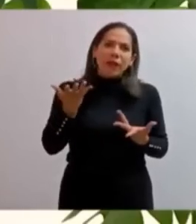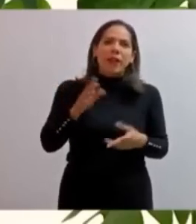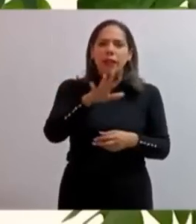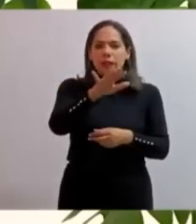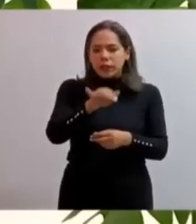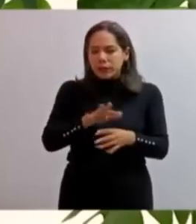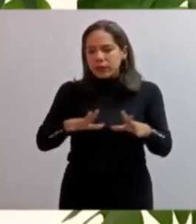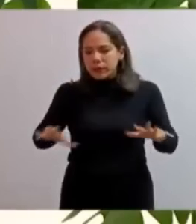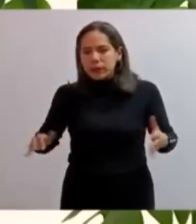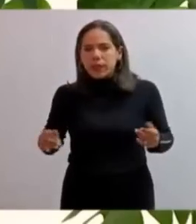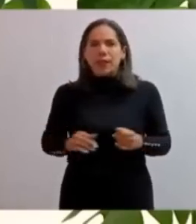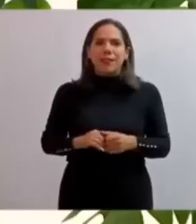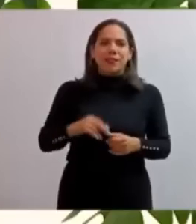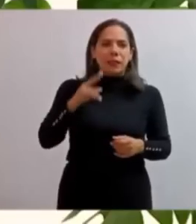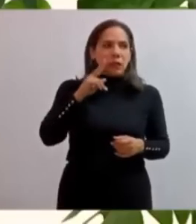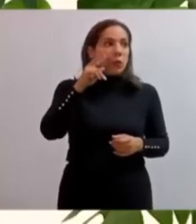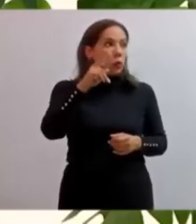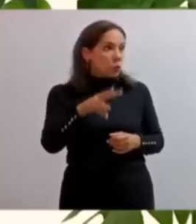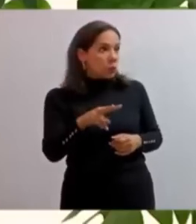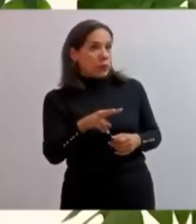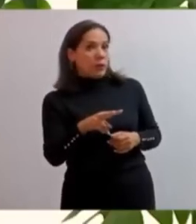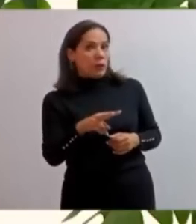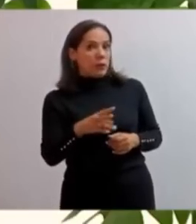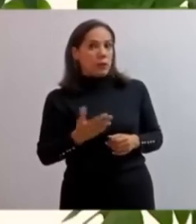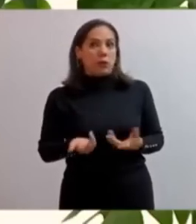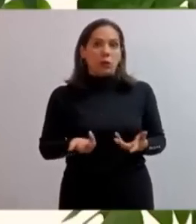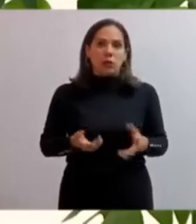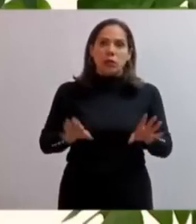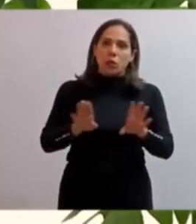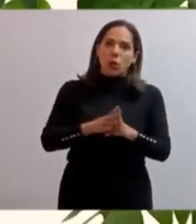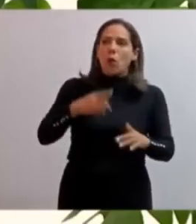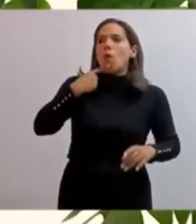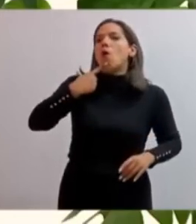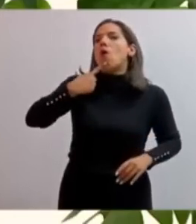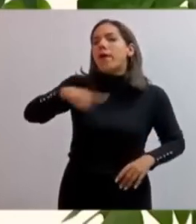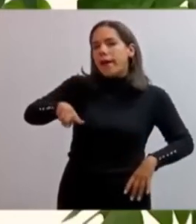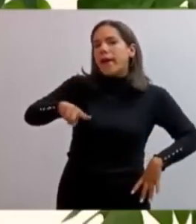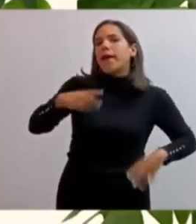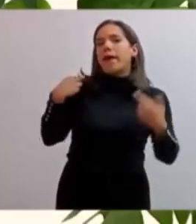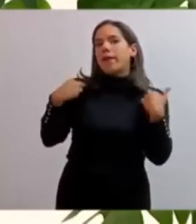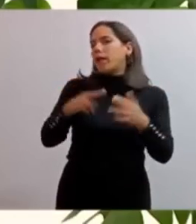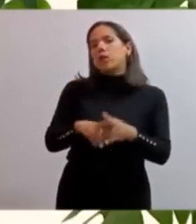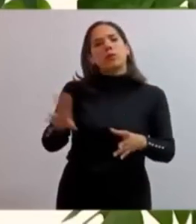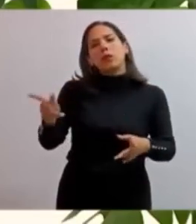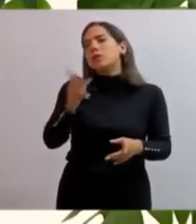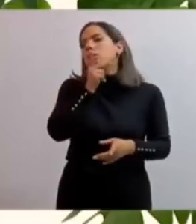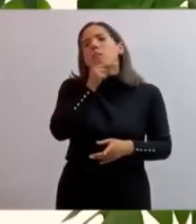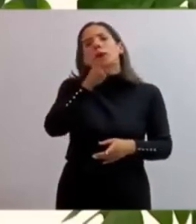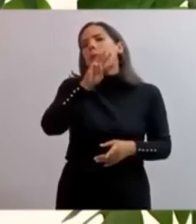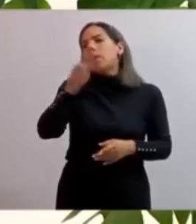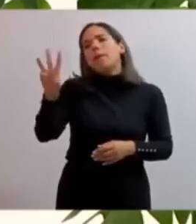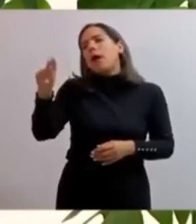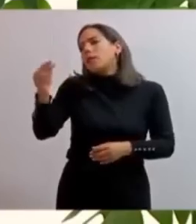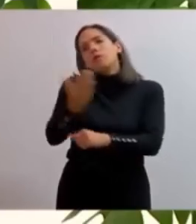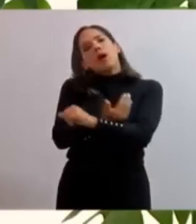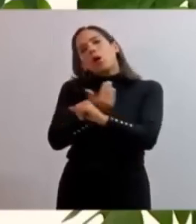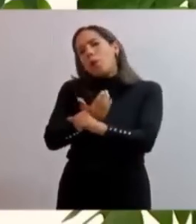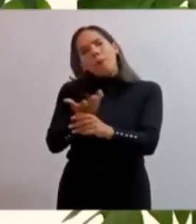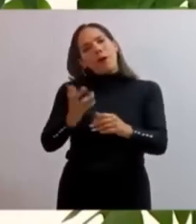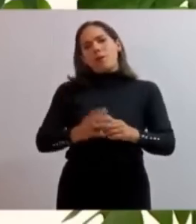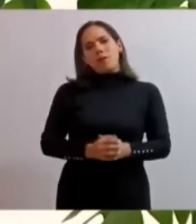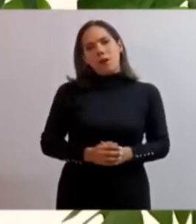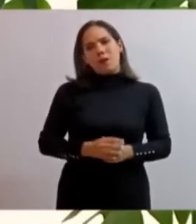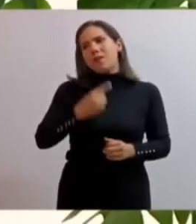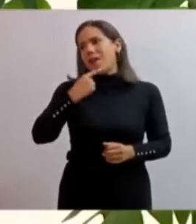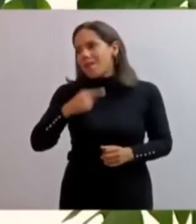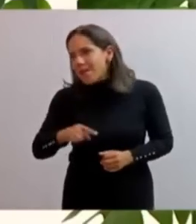donde de alguna manera la queja de los maestros es, los padres de familia no me están acompañando, los padres